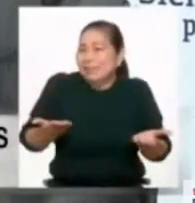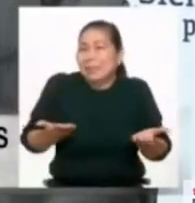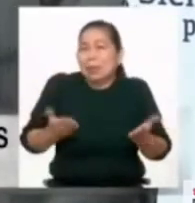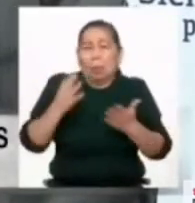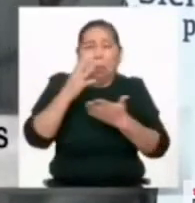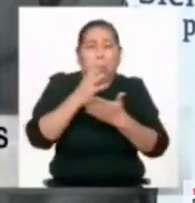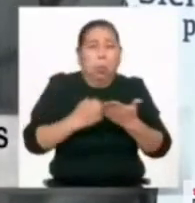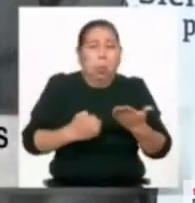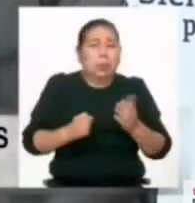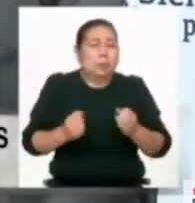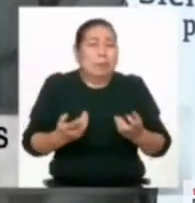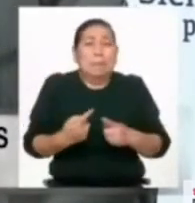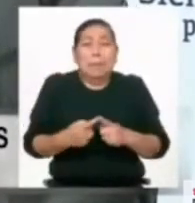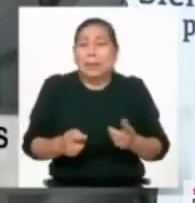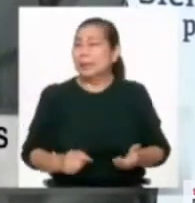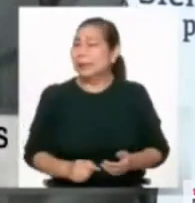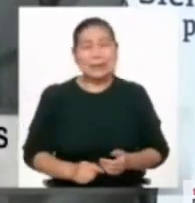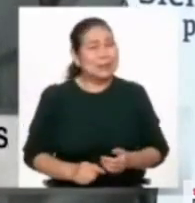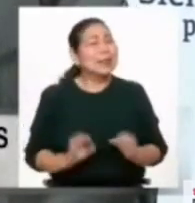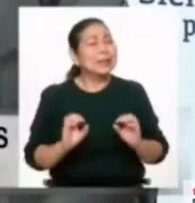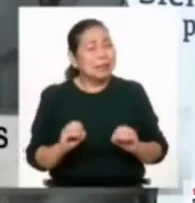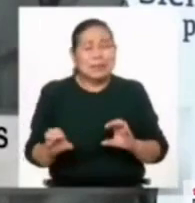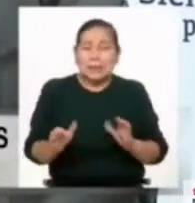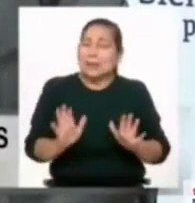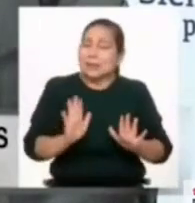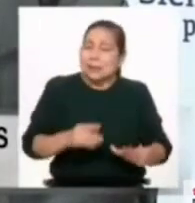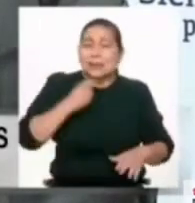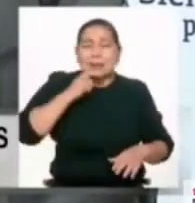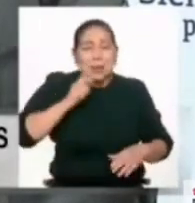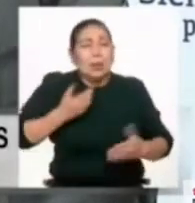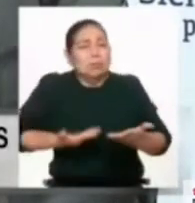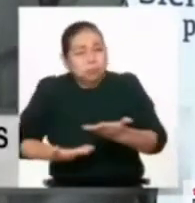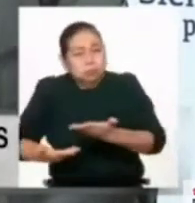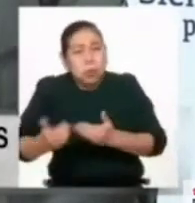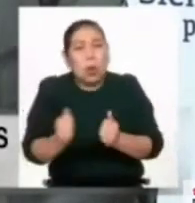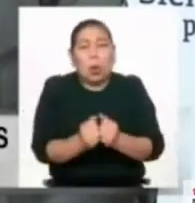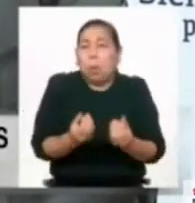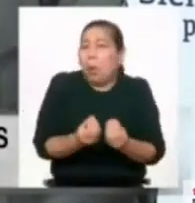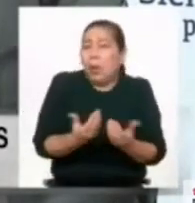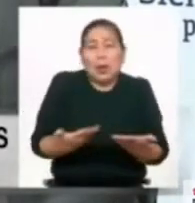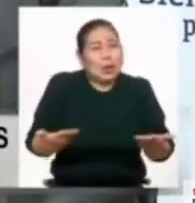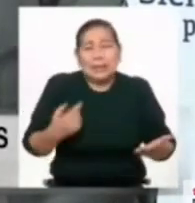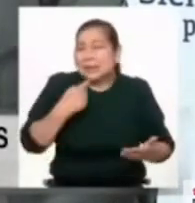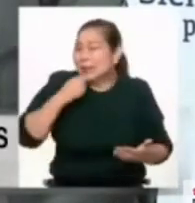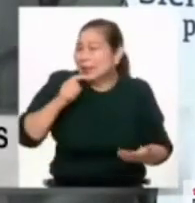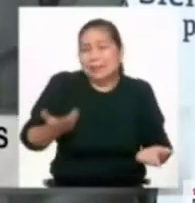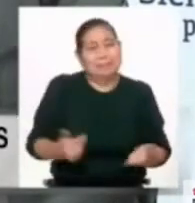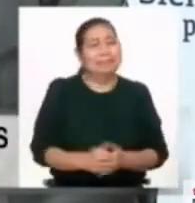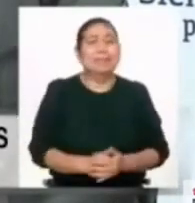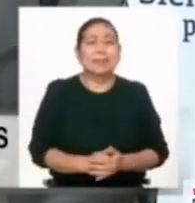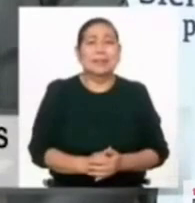le disminuyen en sus posibilidades. Estamos haciendo lo necesario con los pocos recursos que tenemos,